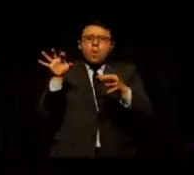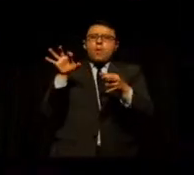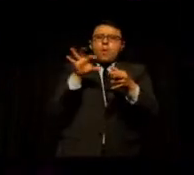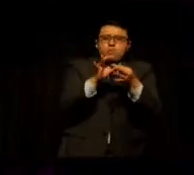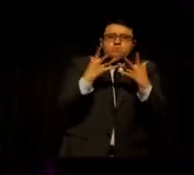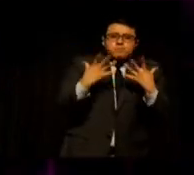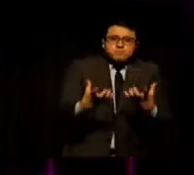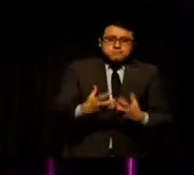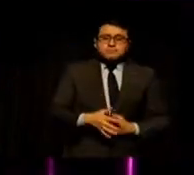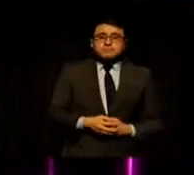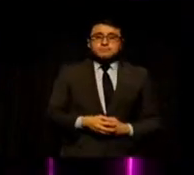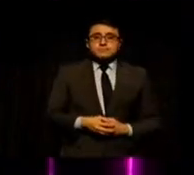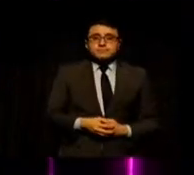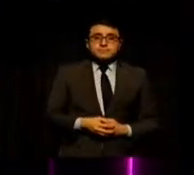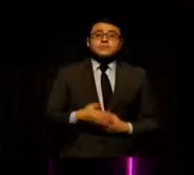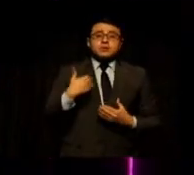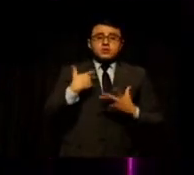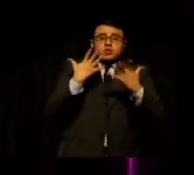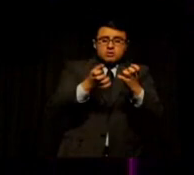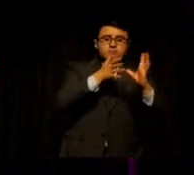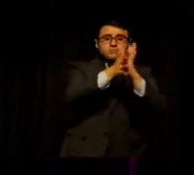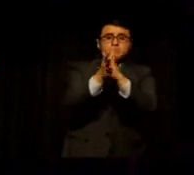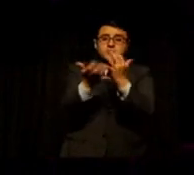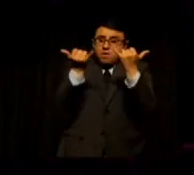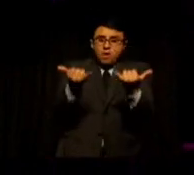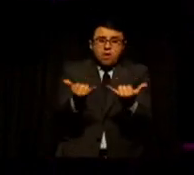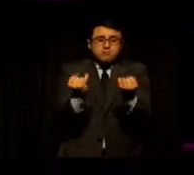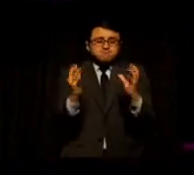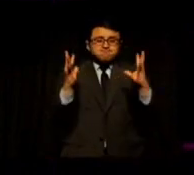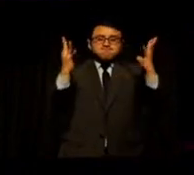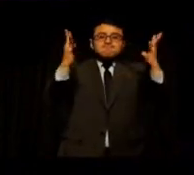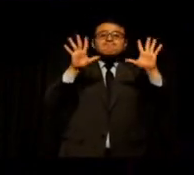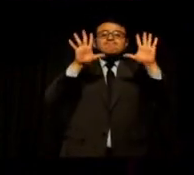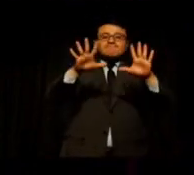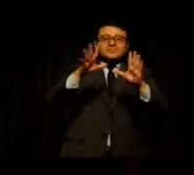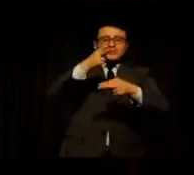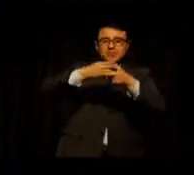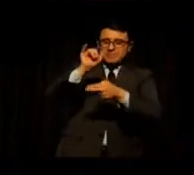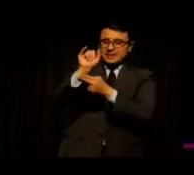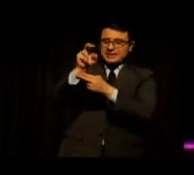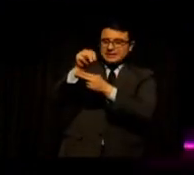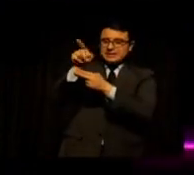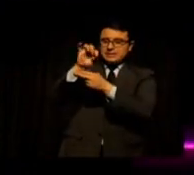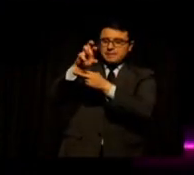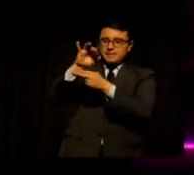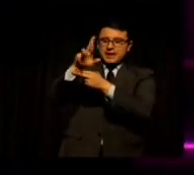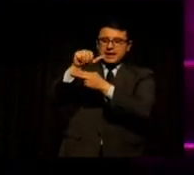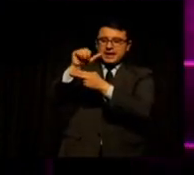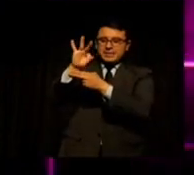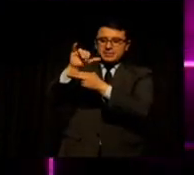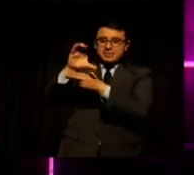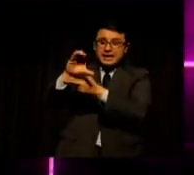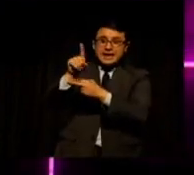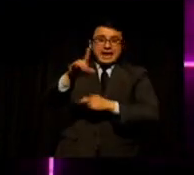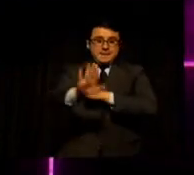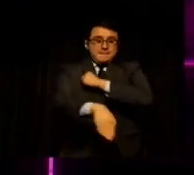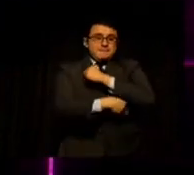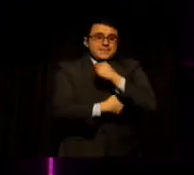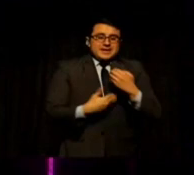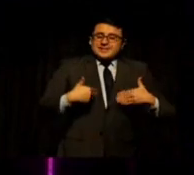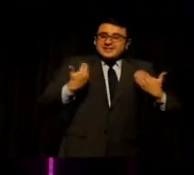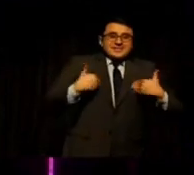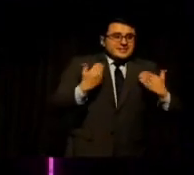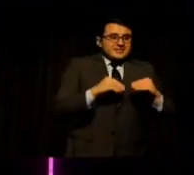cerrar diciendo que también esto ocurre hoy en este evento inspira tics con una ministra que contagia entusiasmo